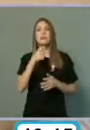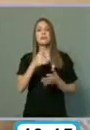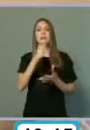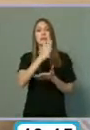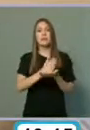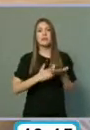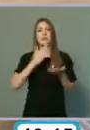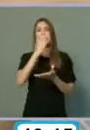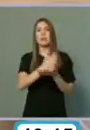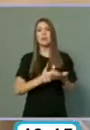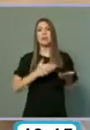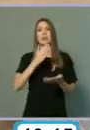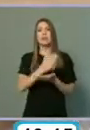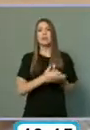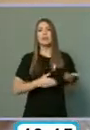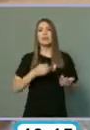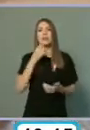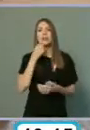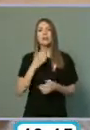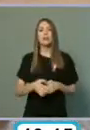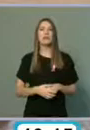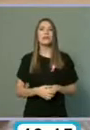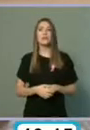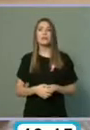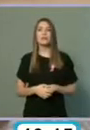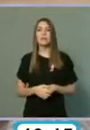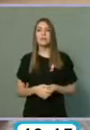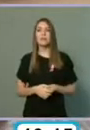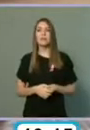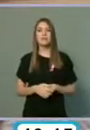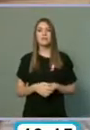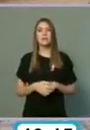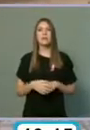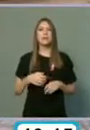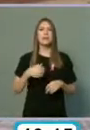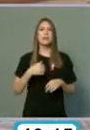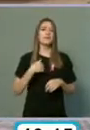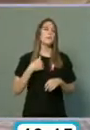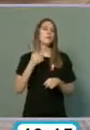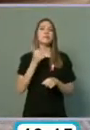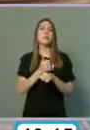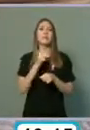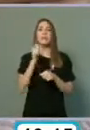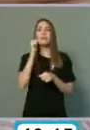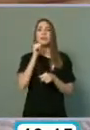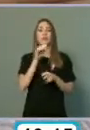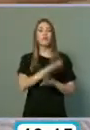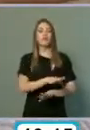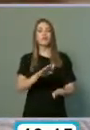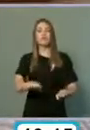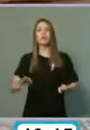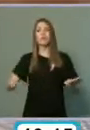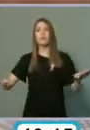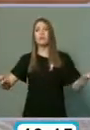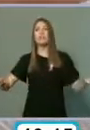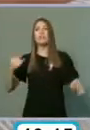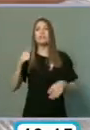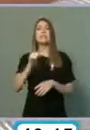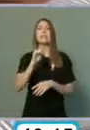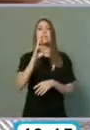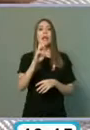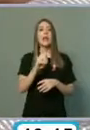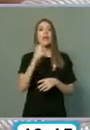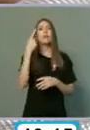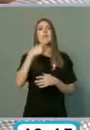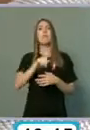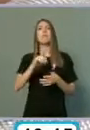preferencia, fíjense que ahí hay un truco como de abuelita. Mi abuelita las extendía todas en la mesa y las ponía a secar, ya sea para Ay, hacer los sí. chilaquiles, para